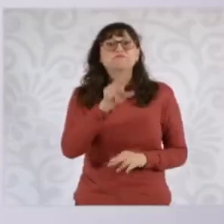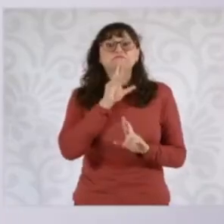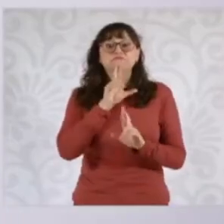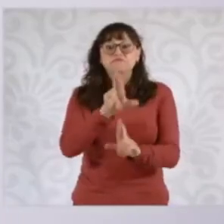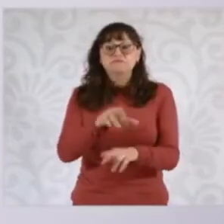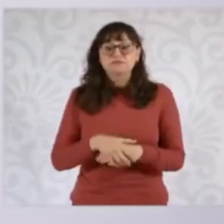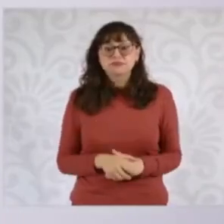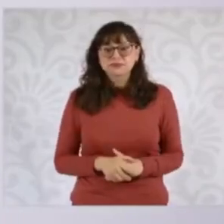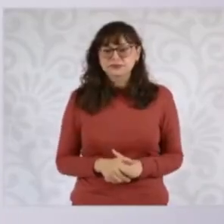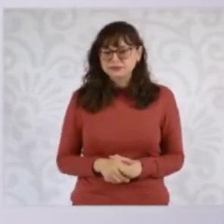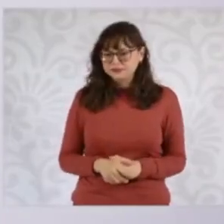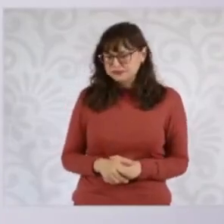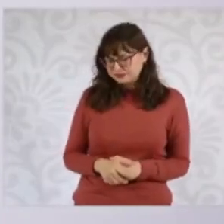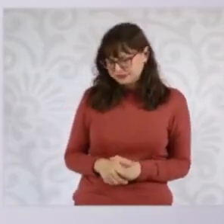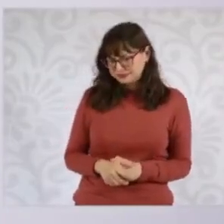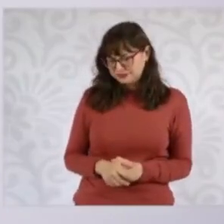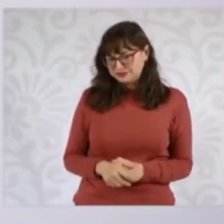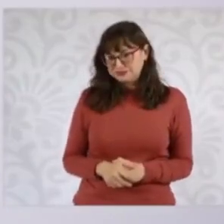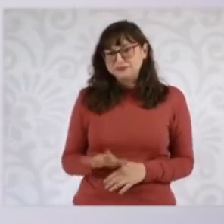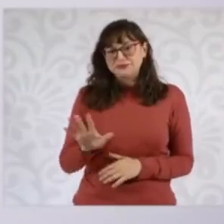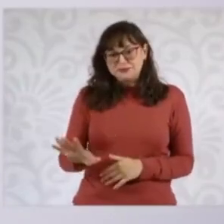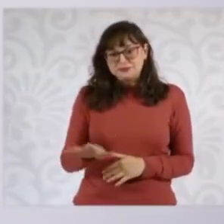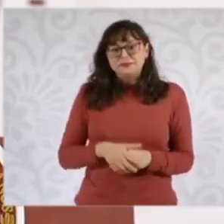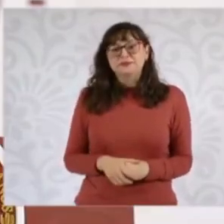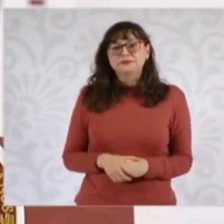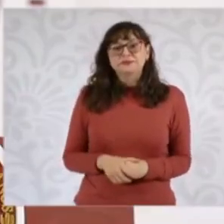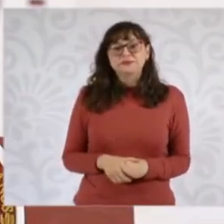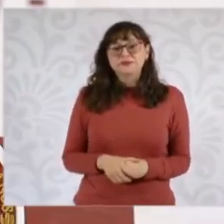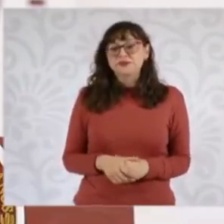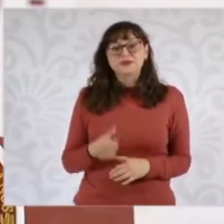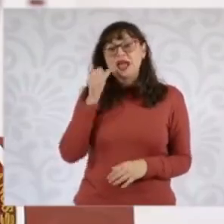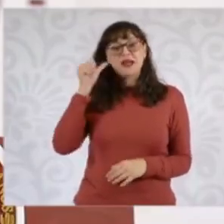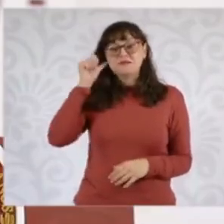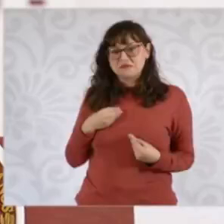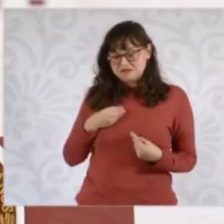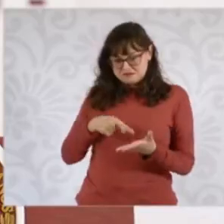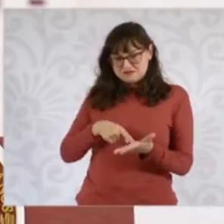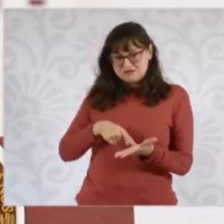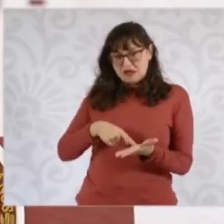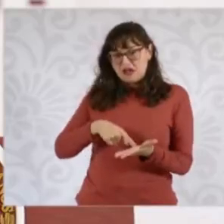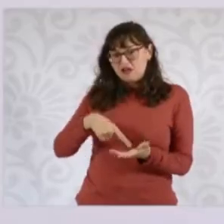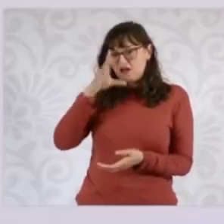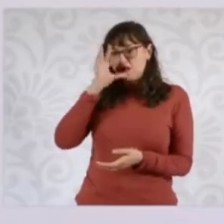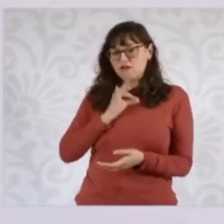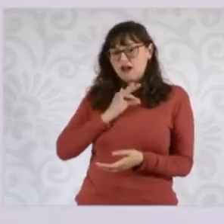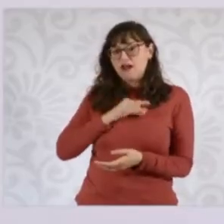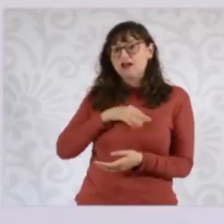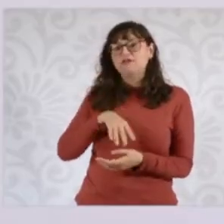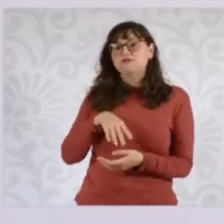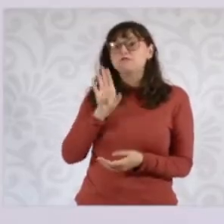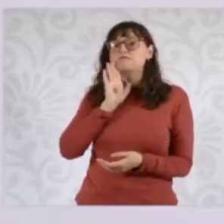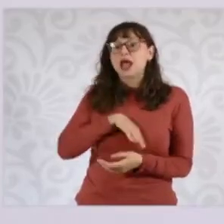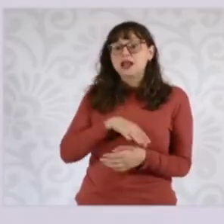Era cierto pues que no se había notificado adecuadamente que llegó una segunda notificación a la consejería